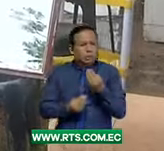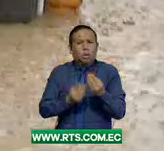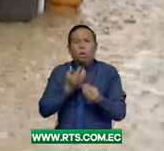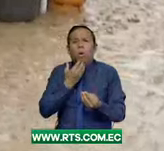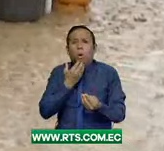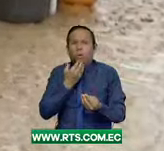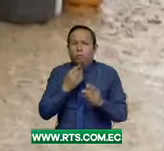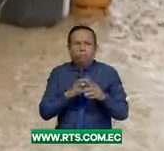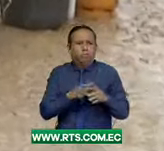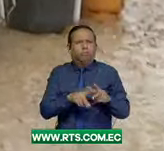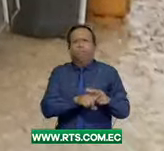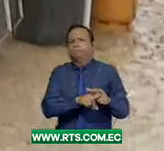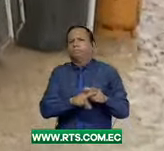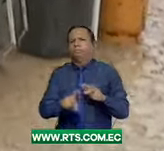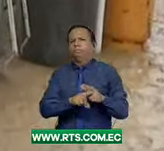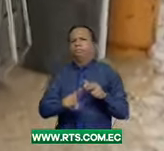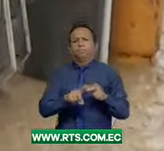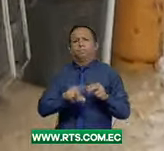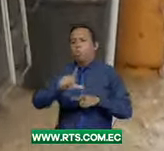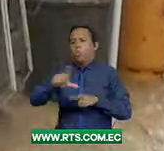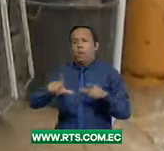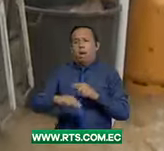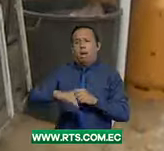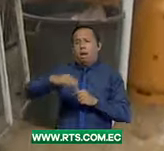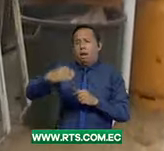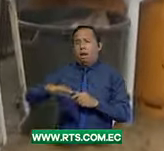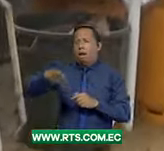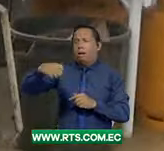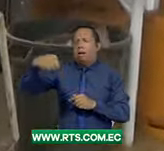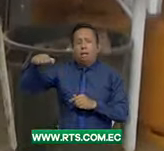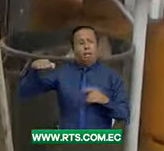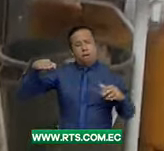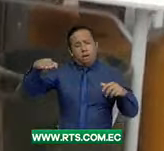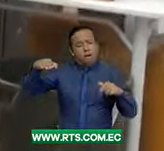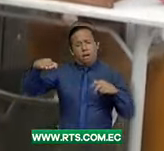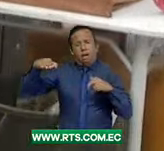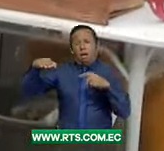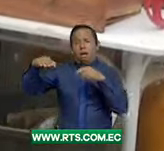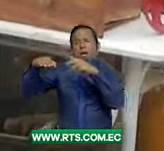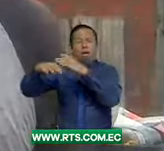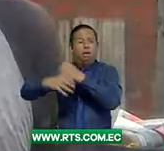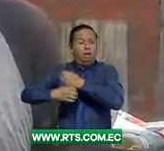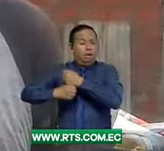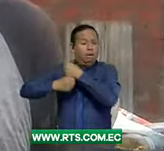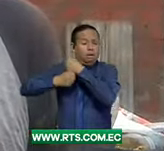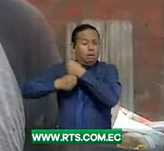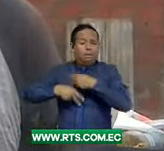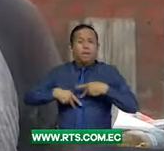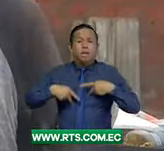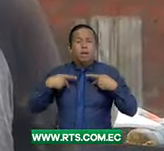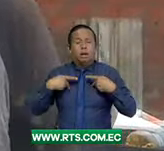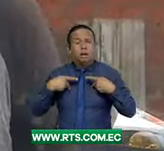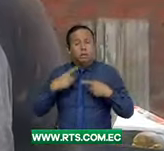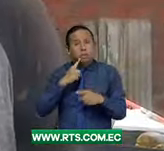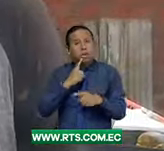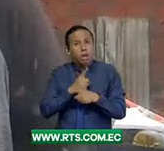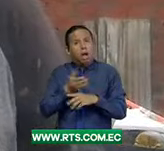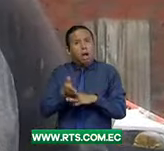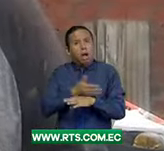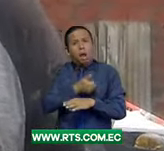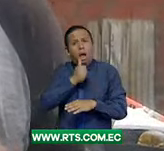buscar zonas elevadas para salvaguardar lo más preciado, la vida humana. Vino una presión fuerte que